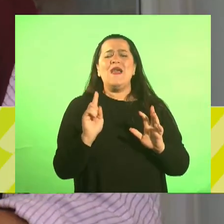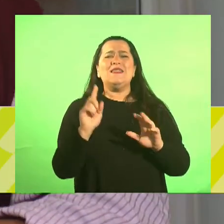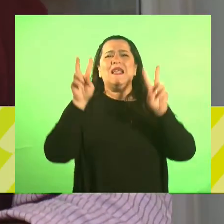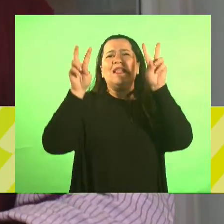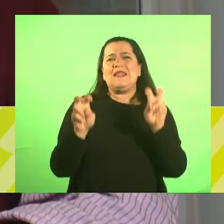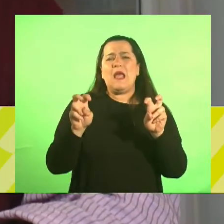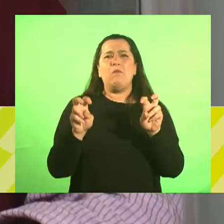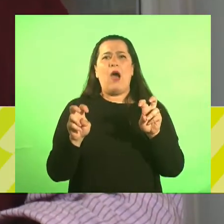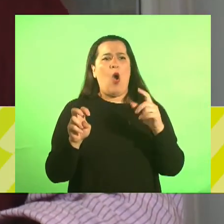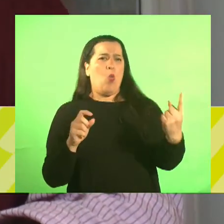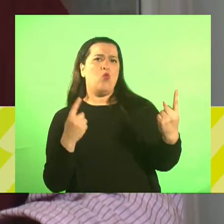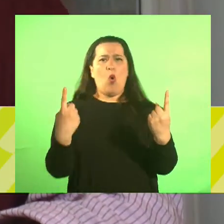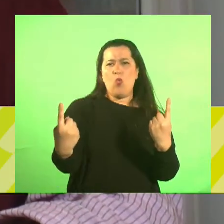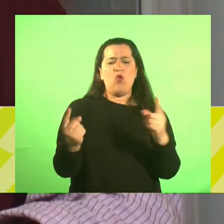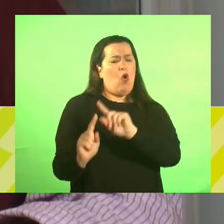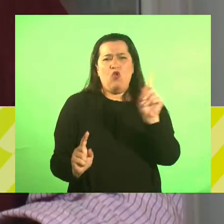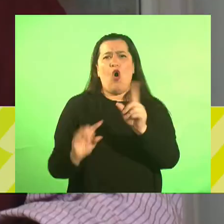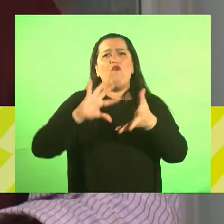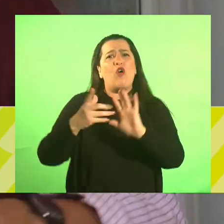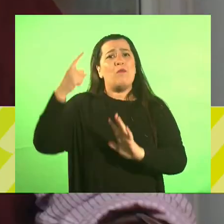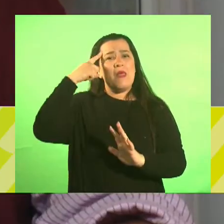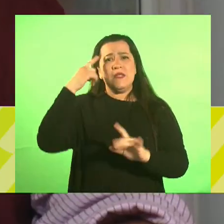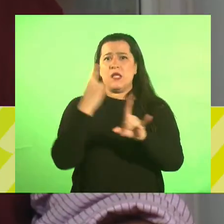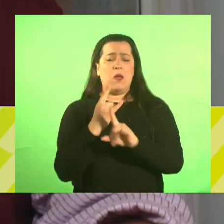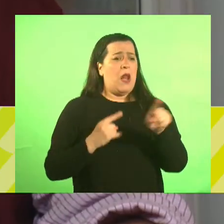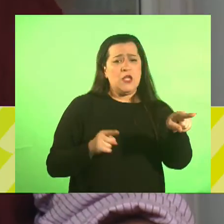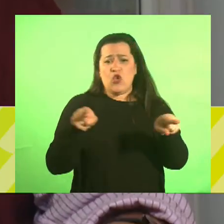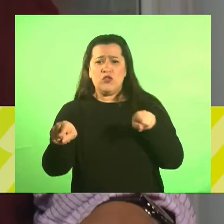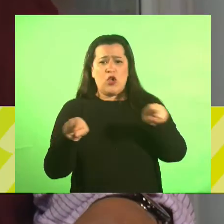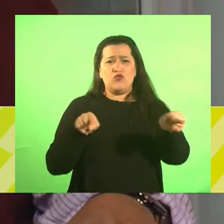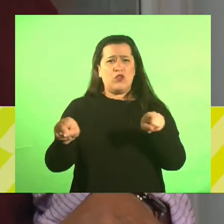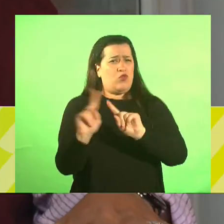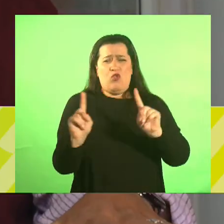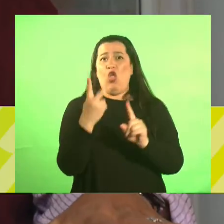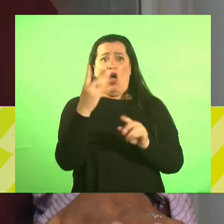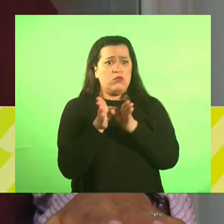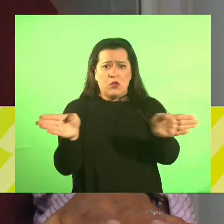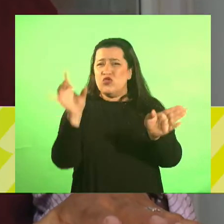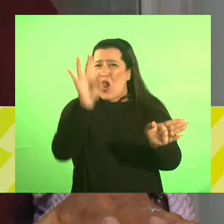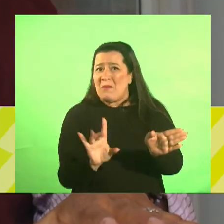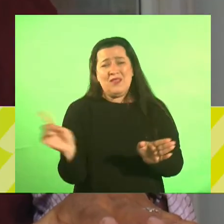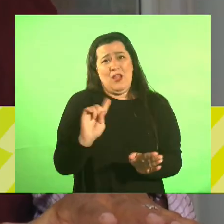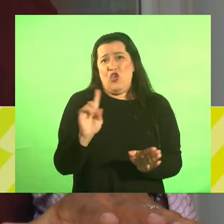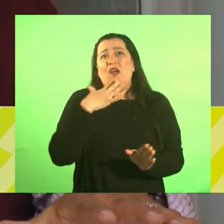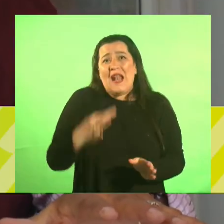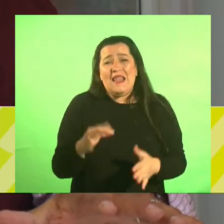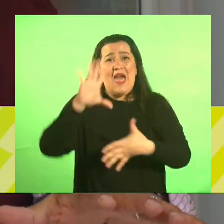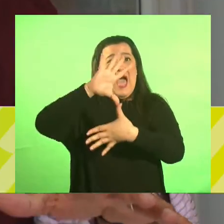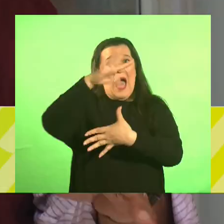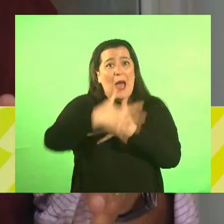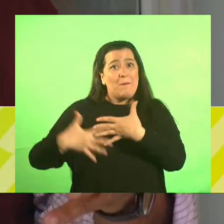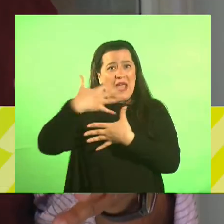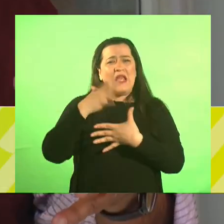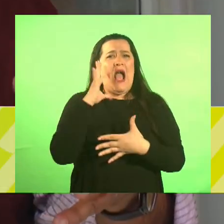tema binario. Nuestra forma de pensar es netamente binario, es esto o aquello. Cuando nos damos cuenta que en realidad en América hicimos algo